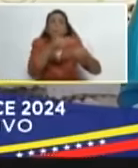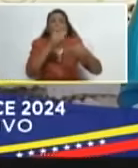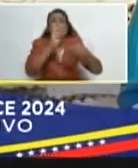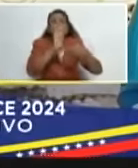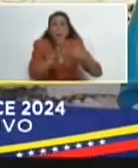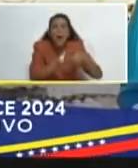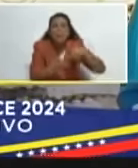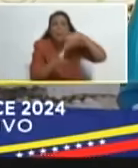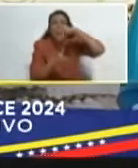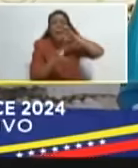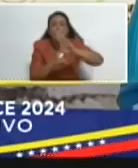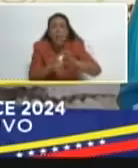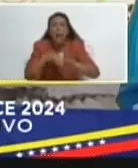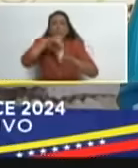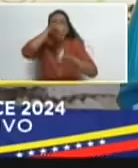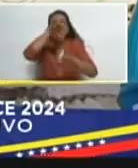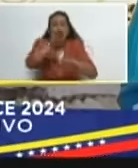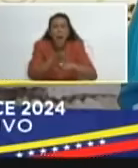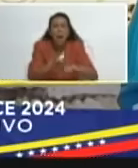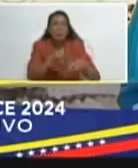crecimiento del Producto